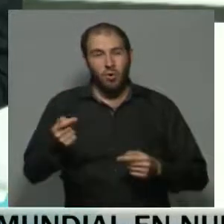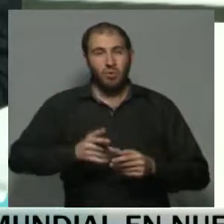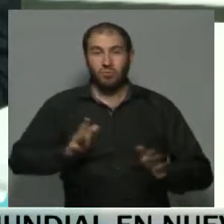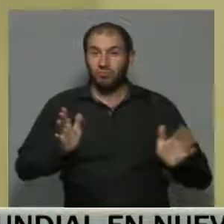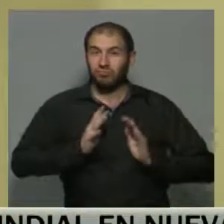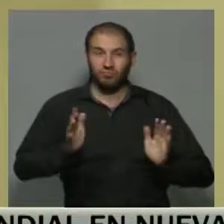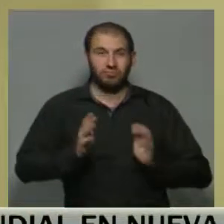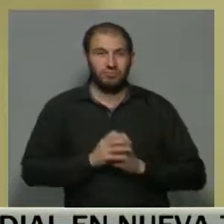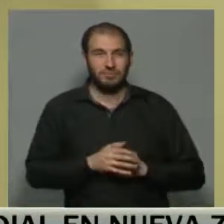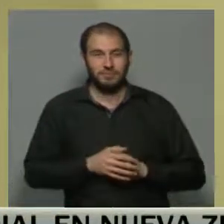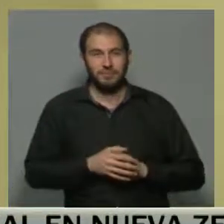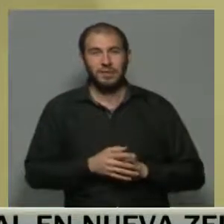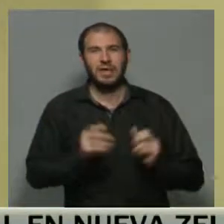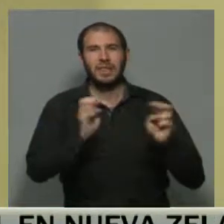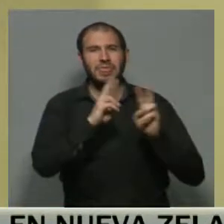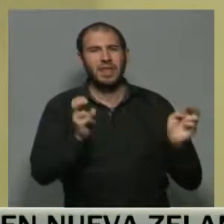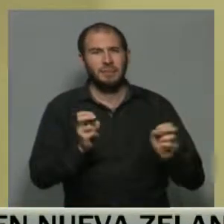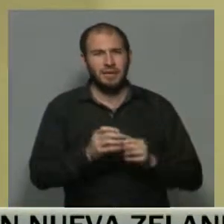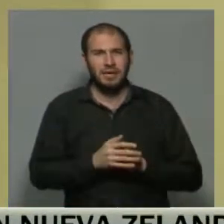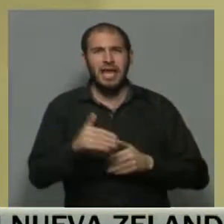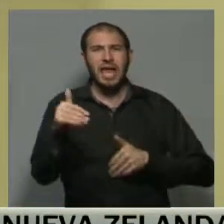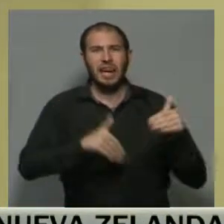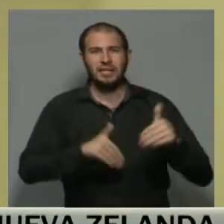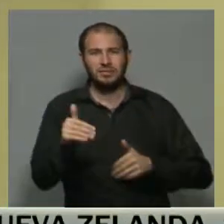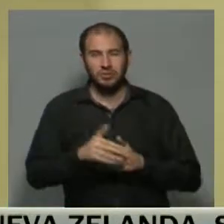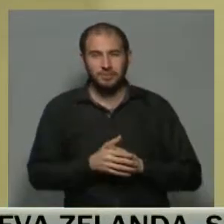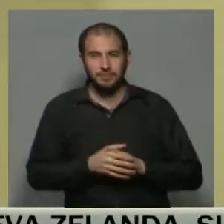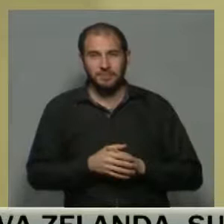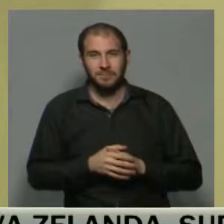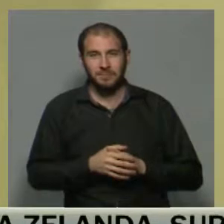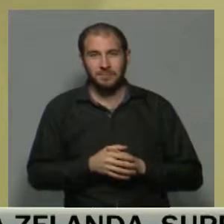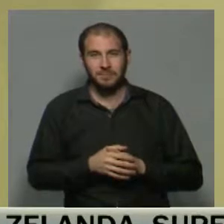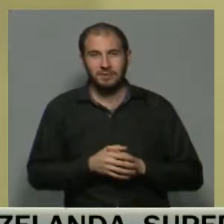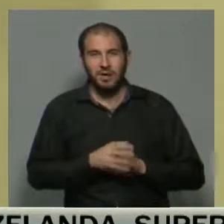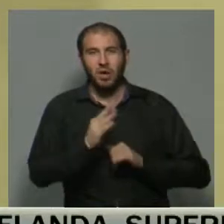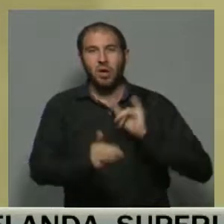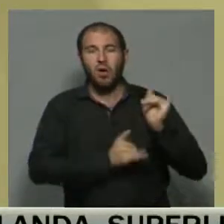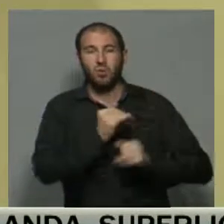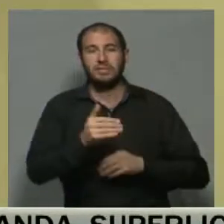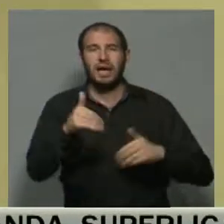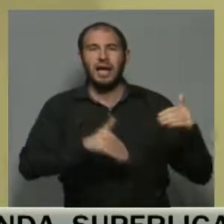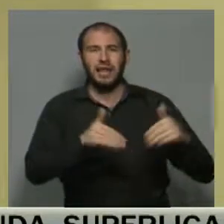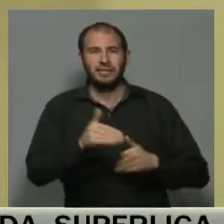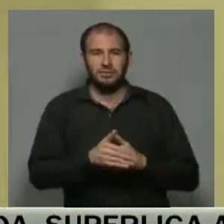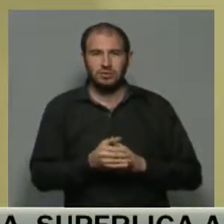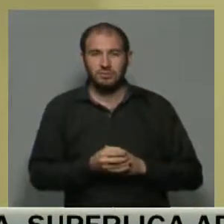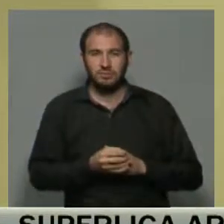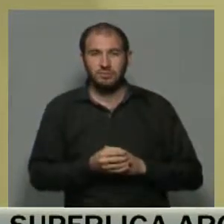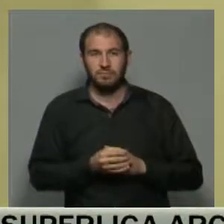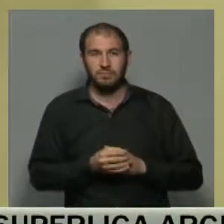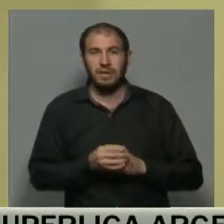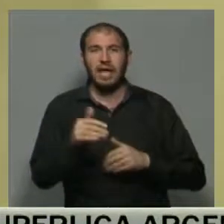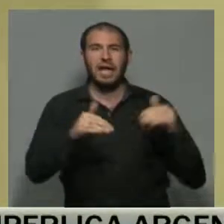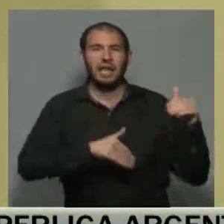nuevo. Bien. José, y en relación con la elección que pasó, se habla de que fue una elección, o de que sí, de que es